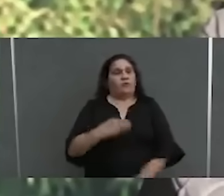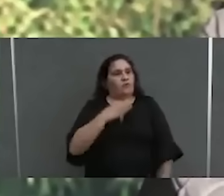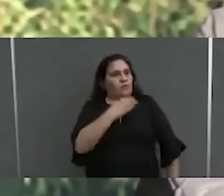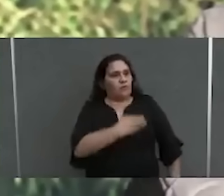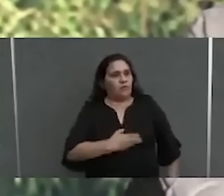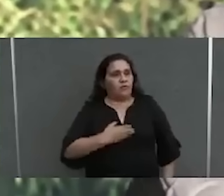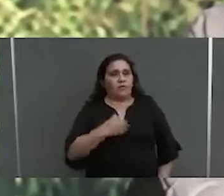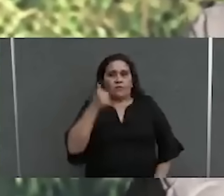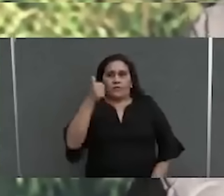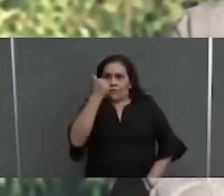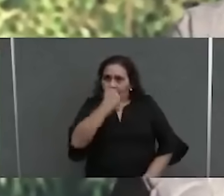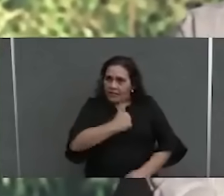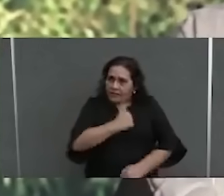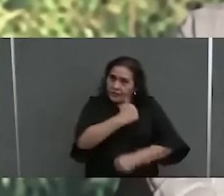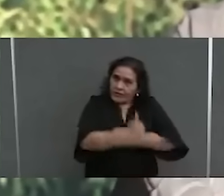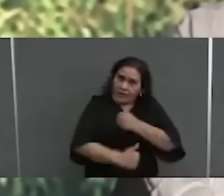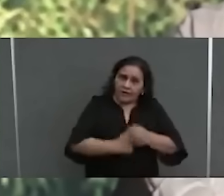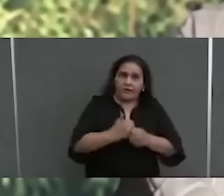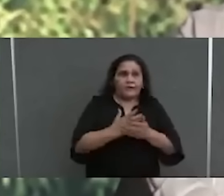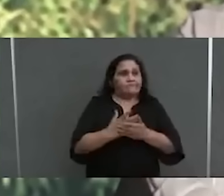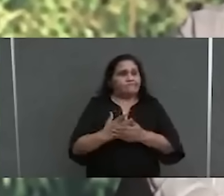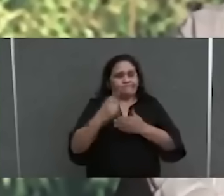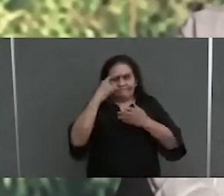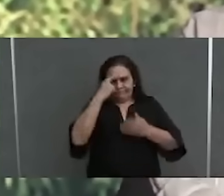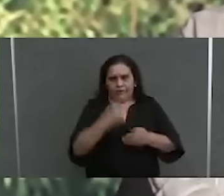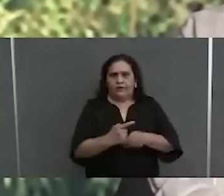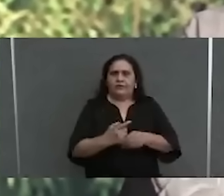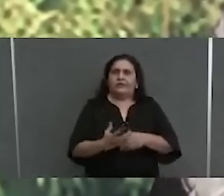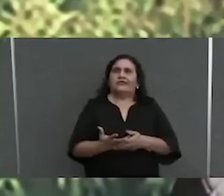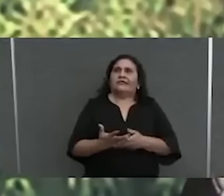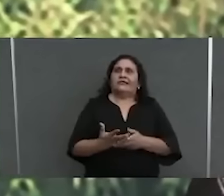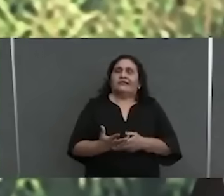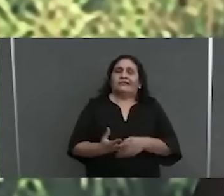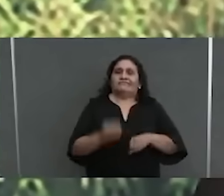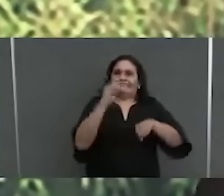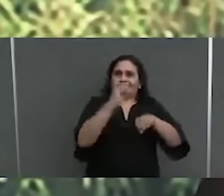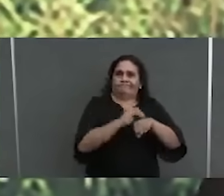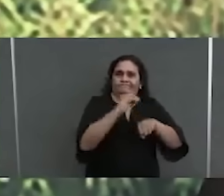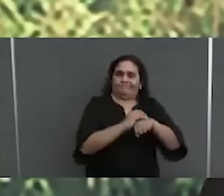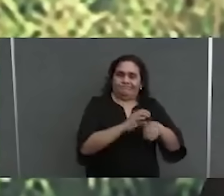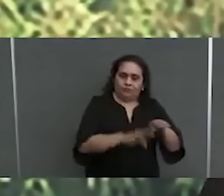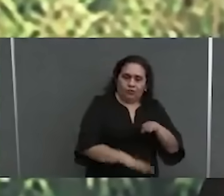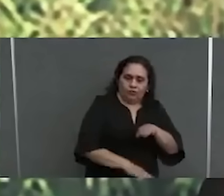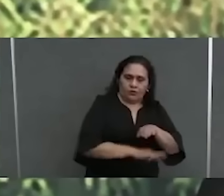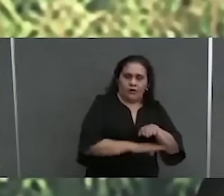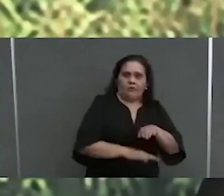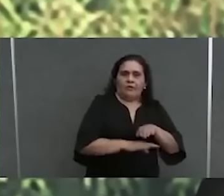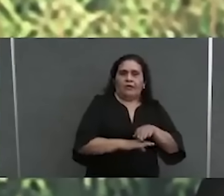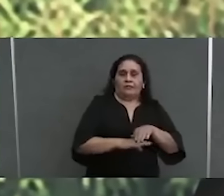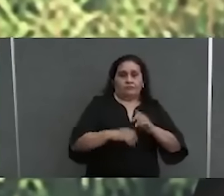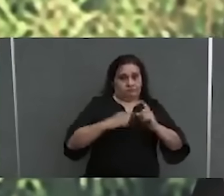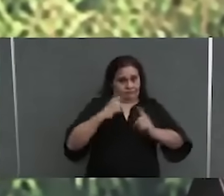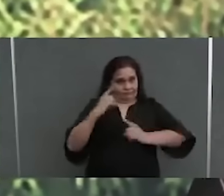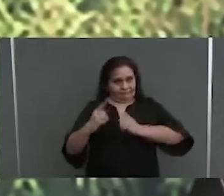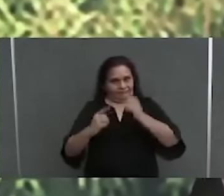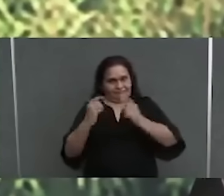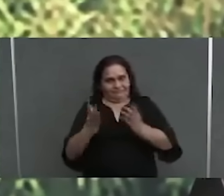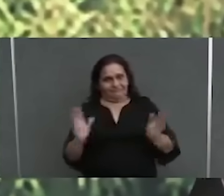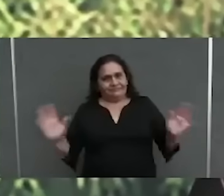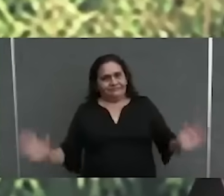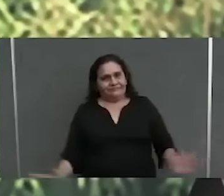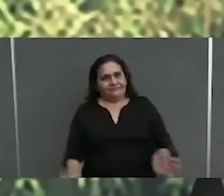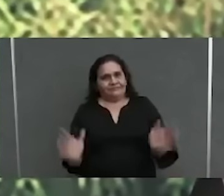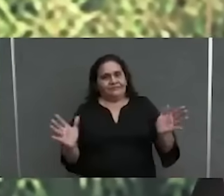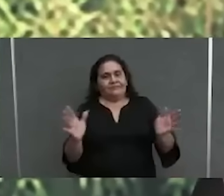después creemos que estamos dejando las bases para el desarrollo y el crecimiento económico futuro de Yucatán para los próximos